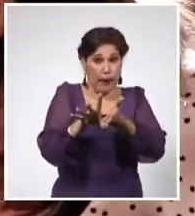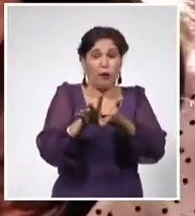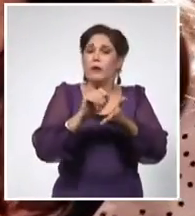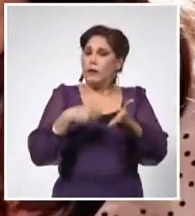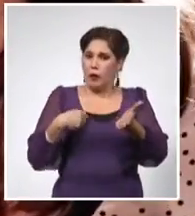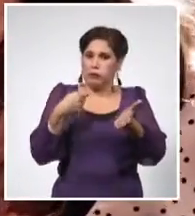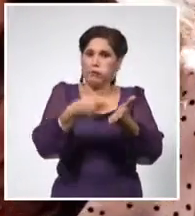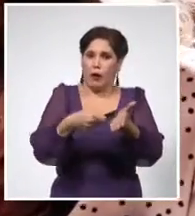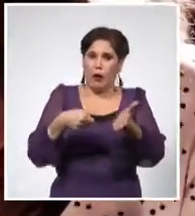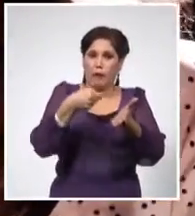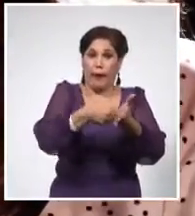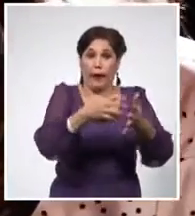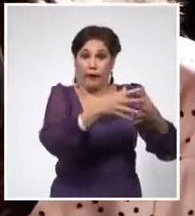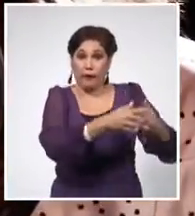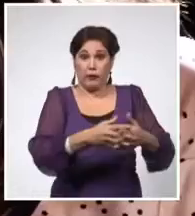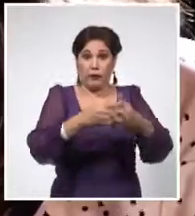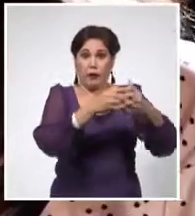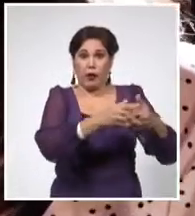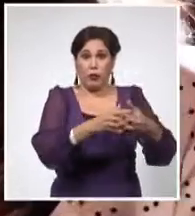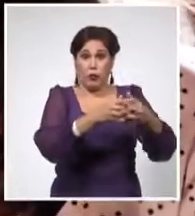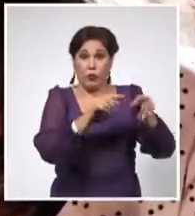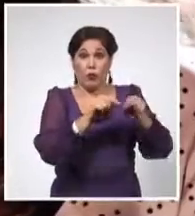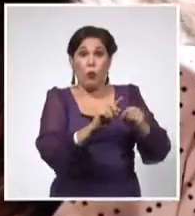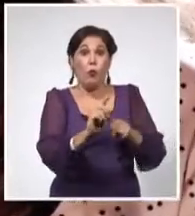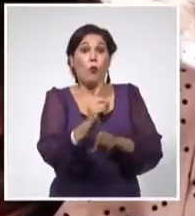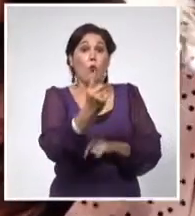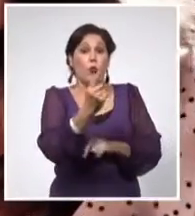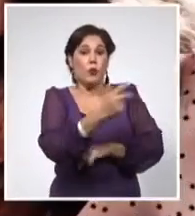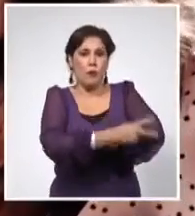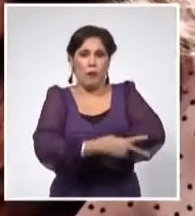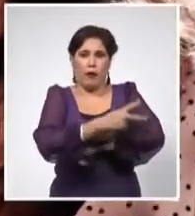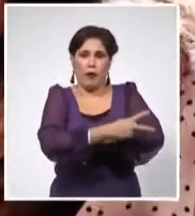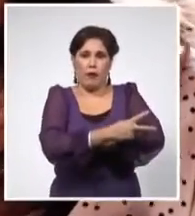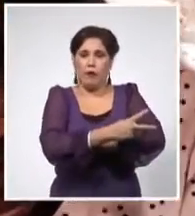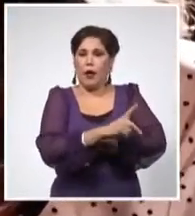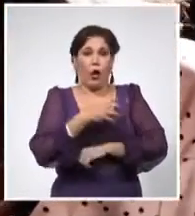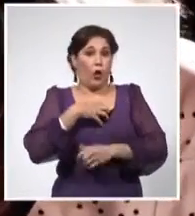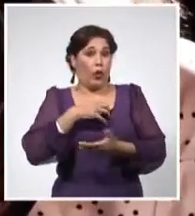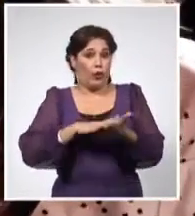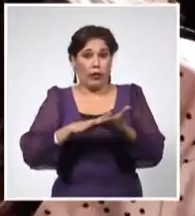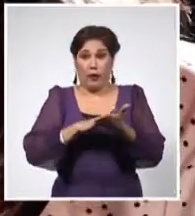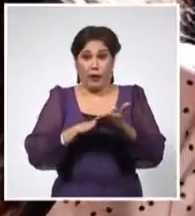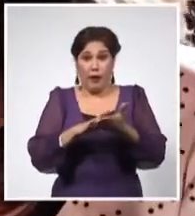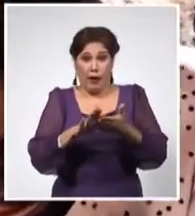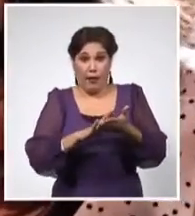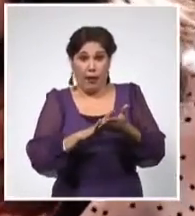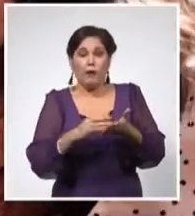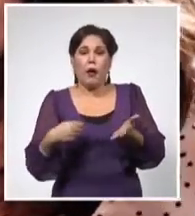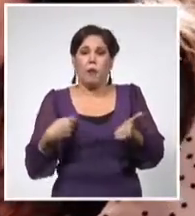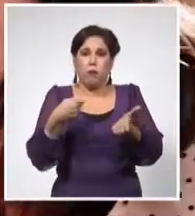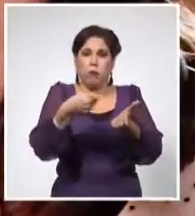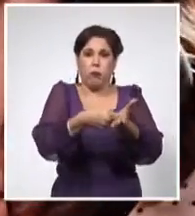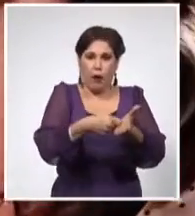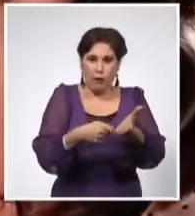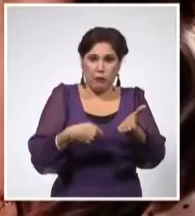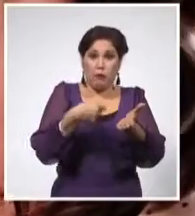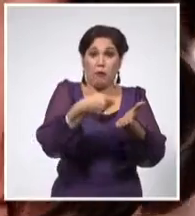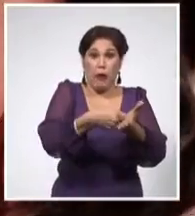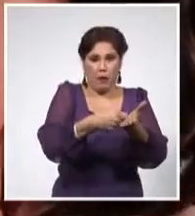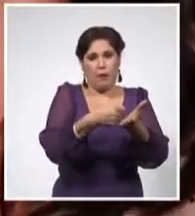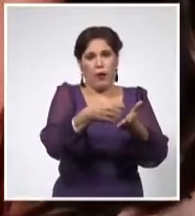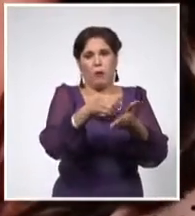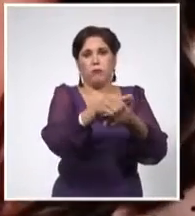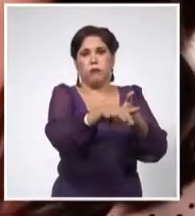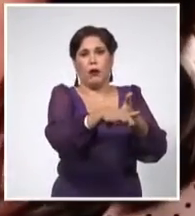hecho, Estados Unidos es el único estado, el único país que no tiene, que en su momento recibió afectación en sus ciudadanos